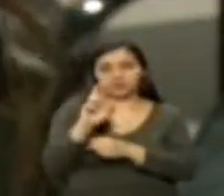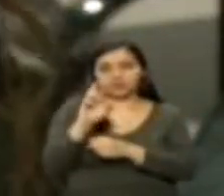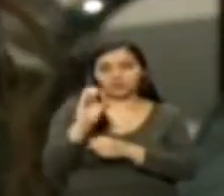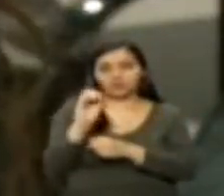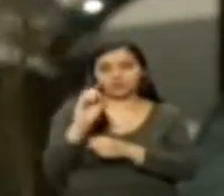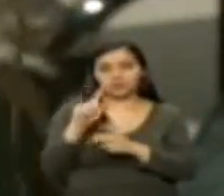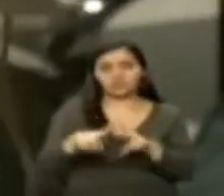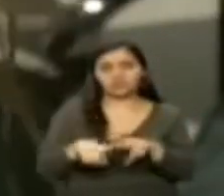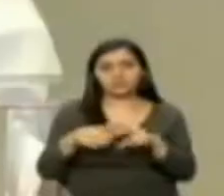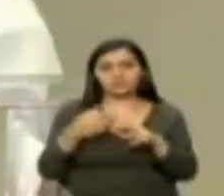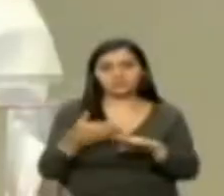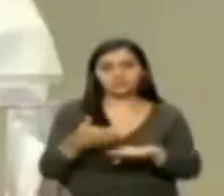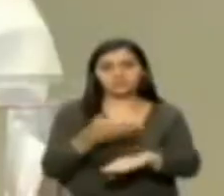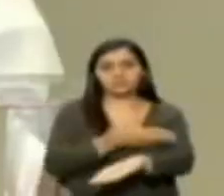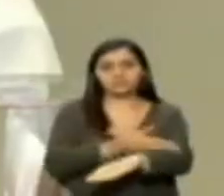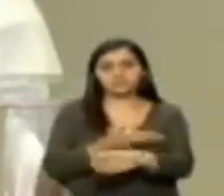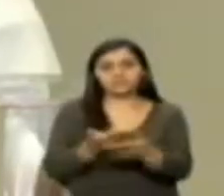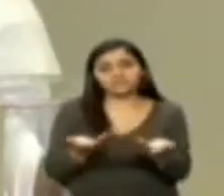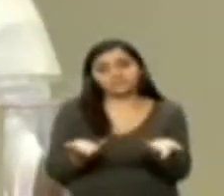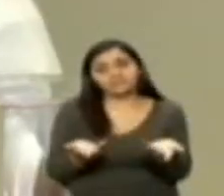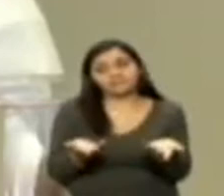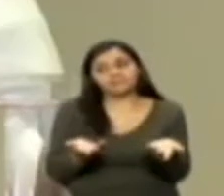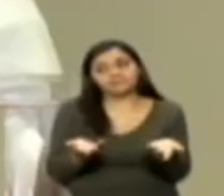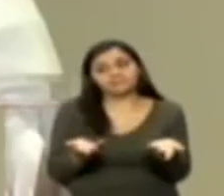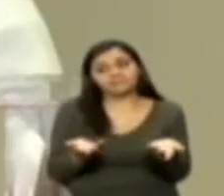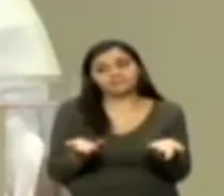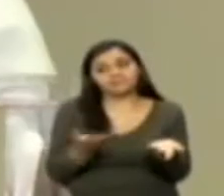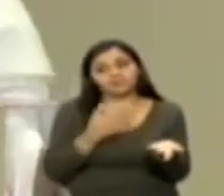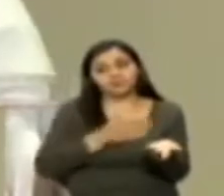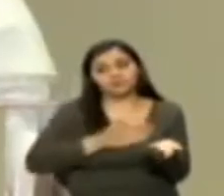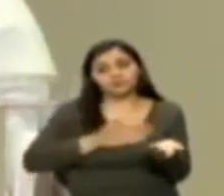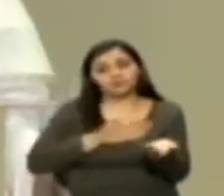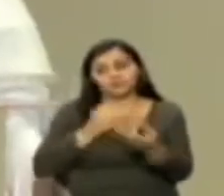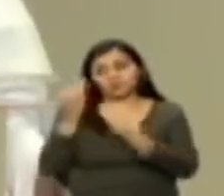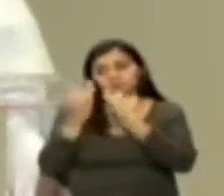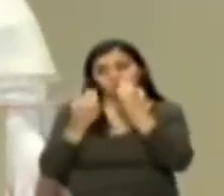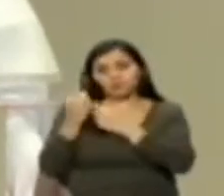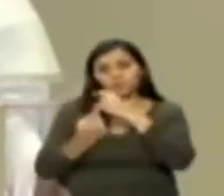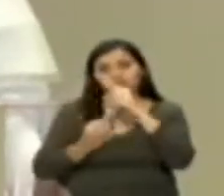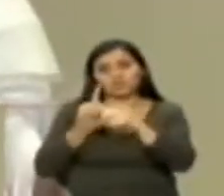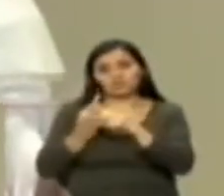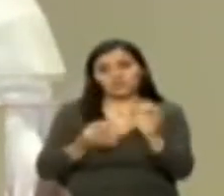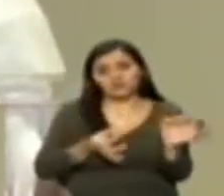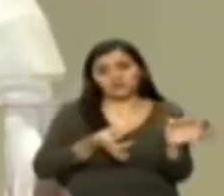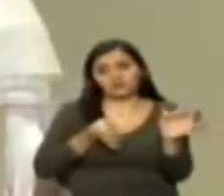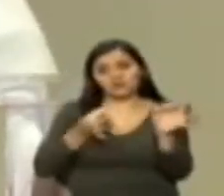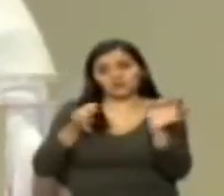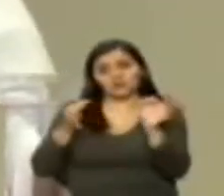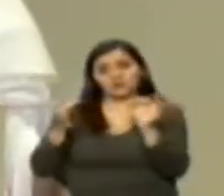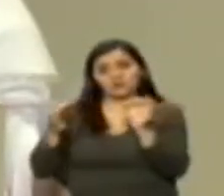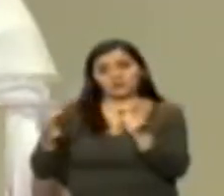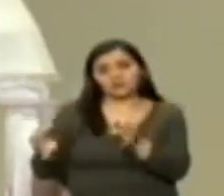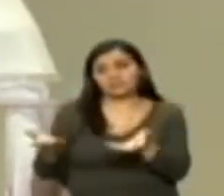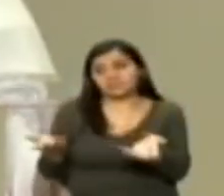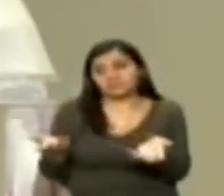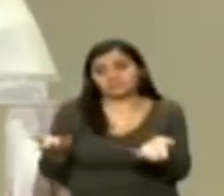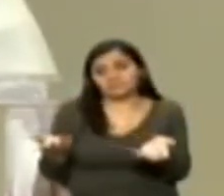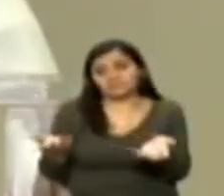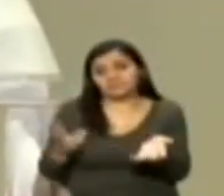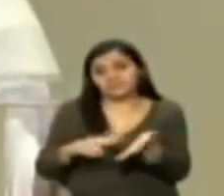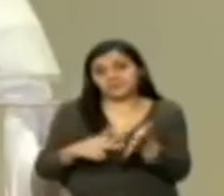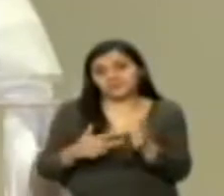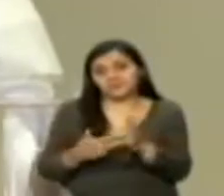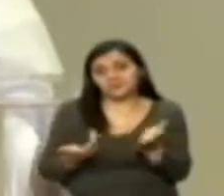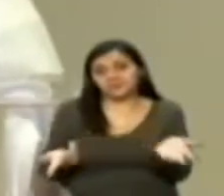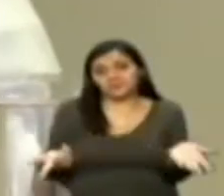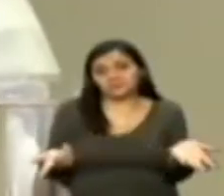a iniciar antes, creo que pero por favor, usted dice que se sigue avanzando, pero si se hubiera avanzado ya estaría, si fue hace un año y pico que